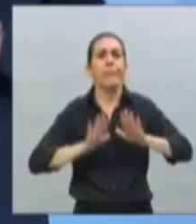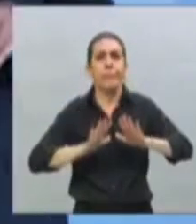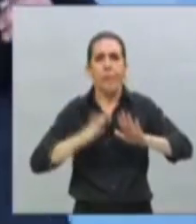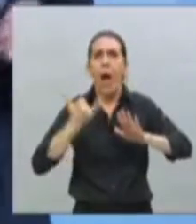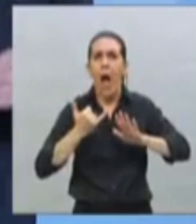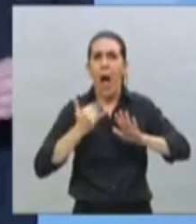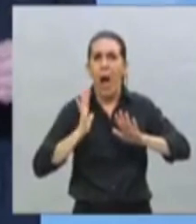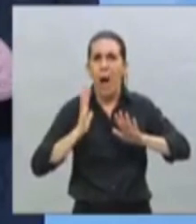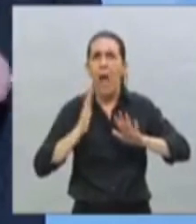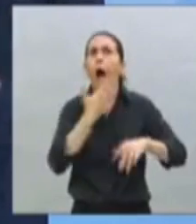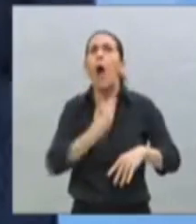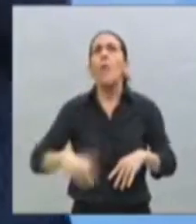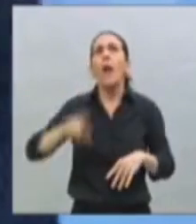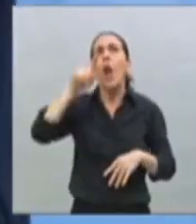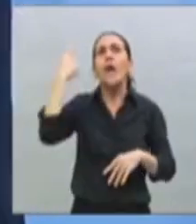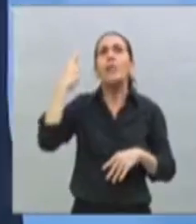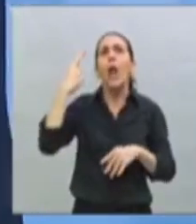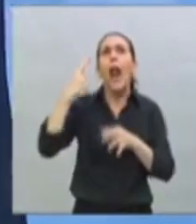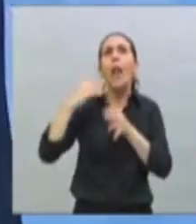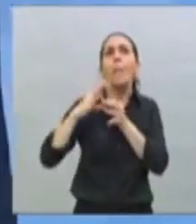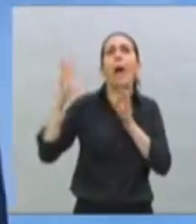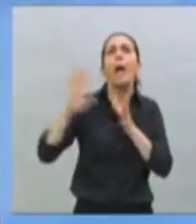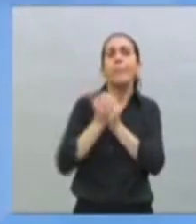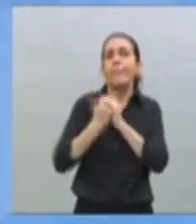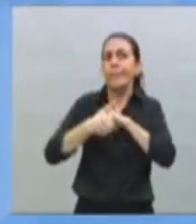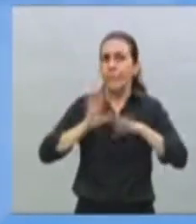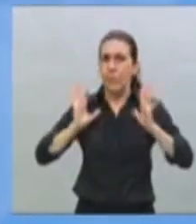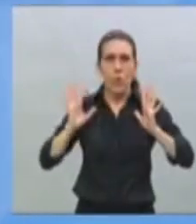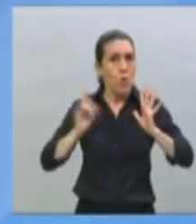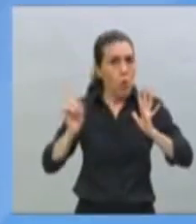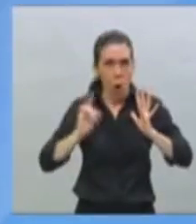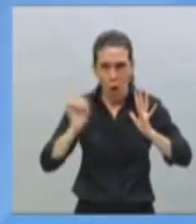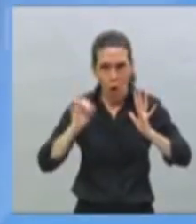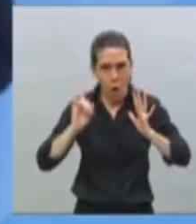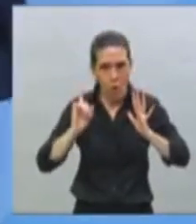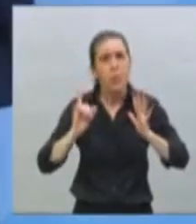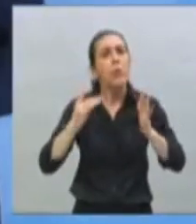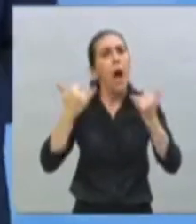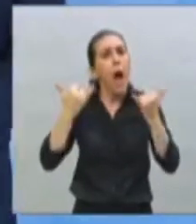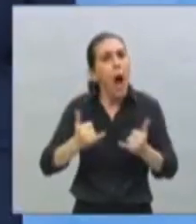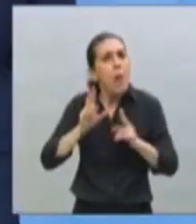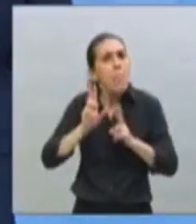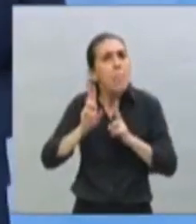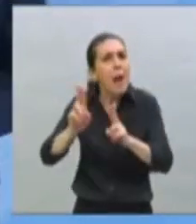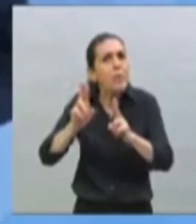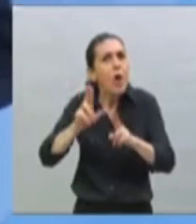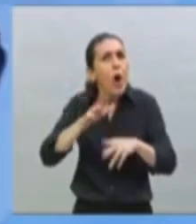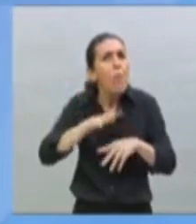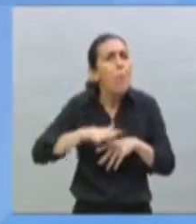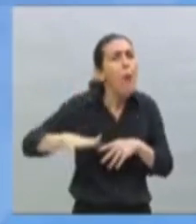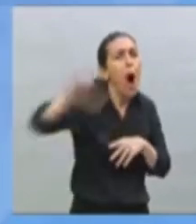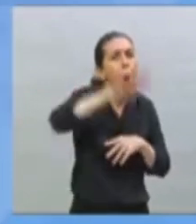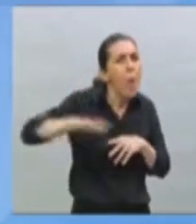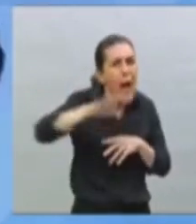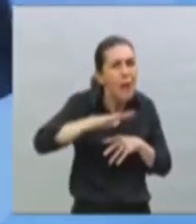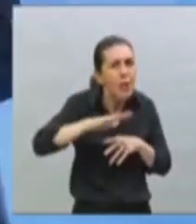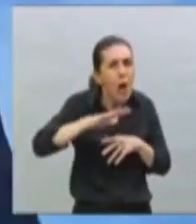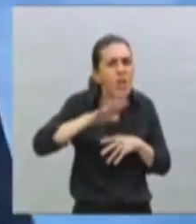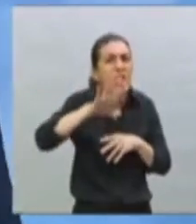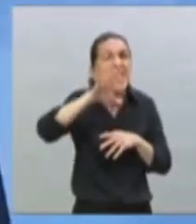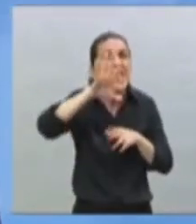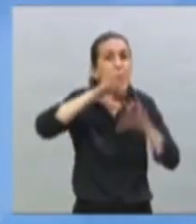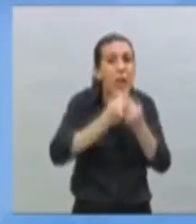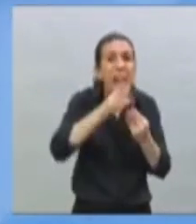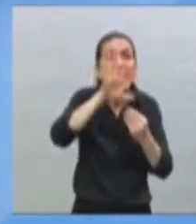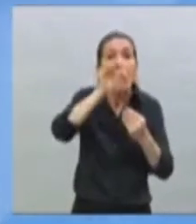el gobierno nacional se desentiende del tema. Vamos a permitir que la mitad de la población ya se movilice.